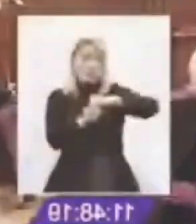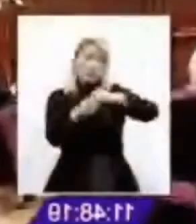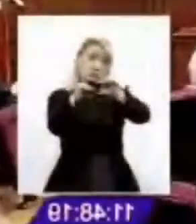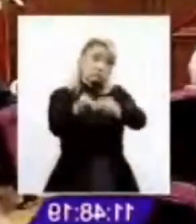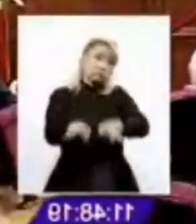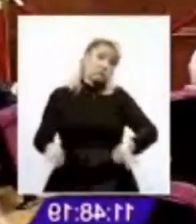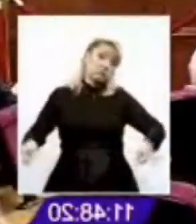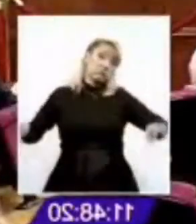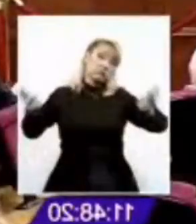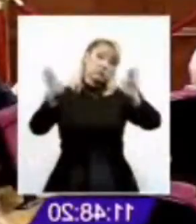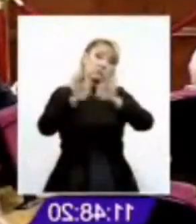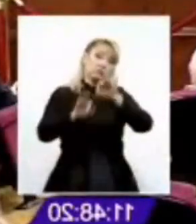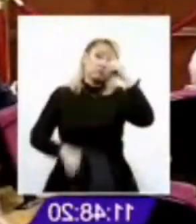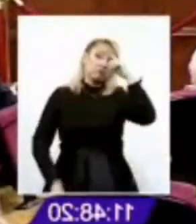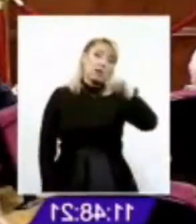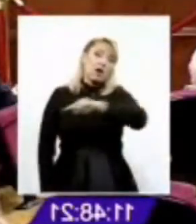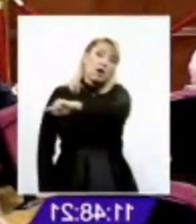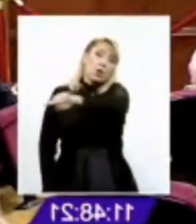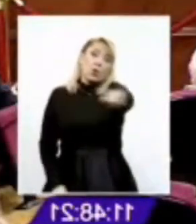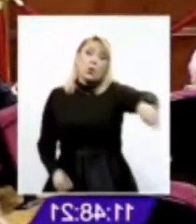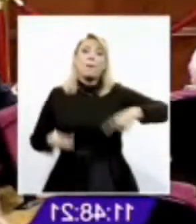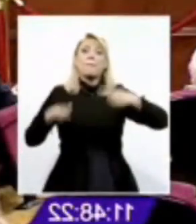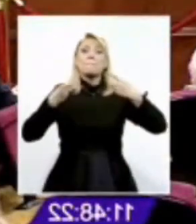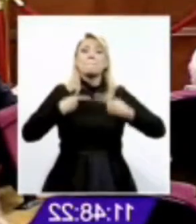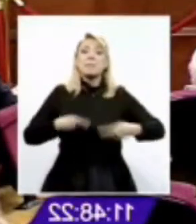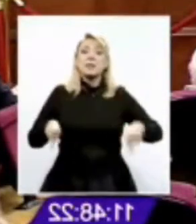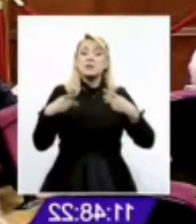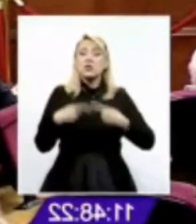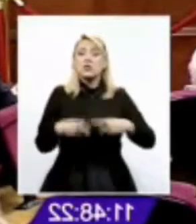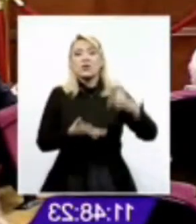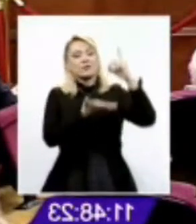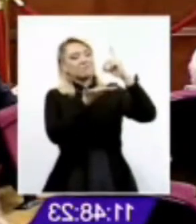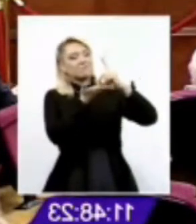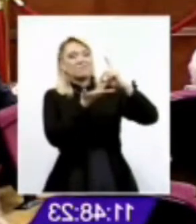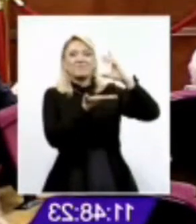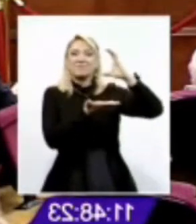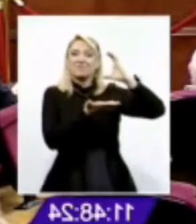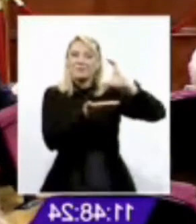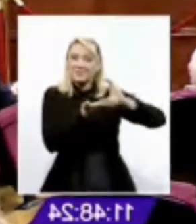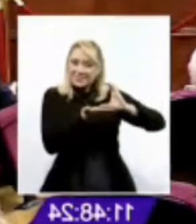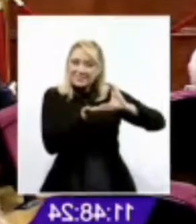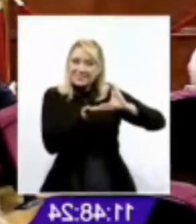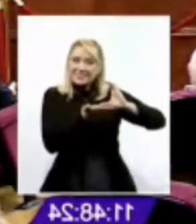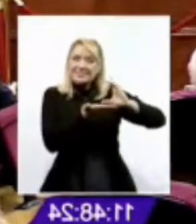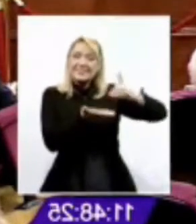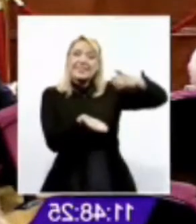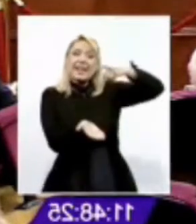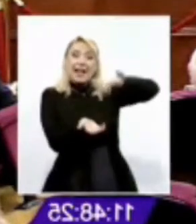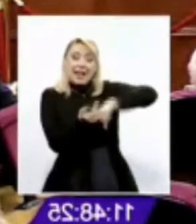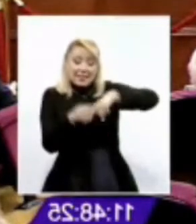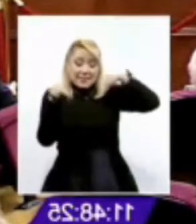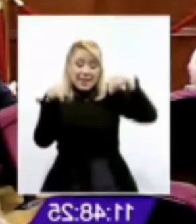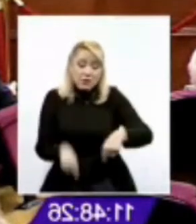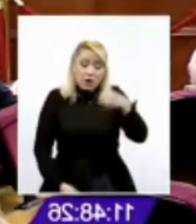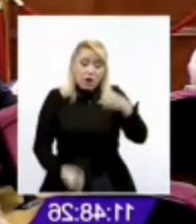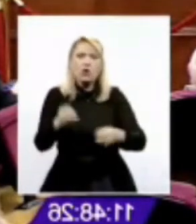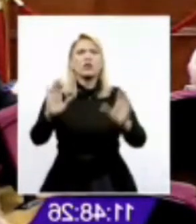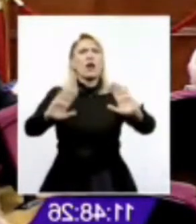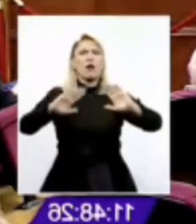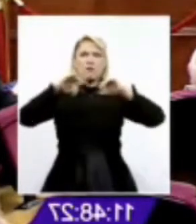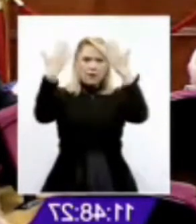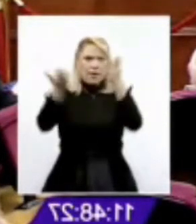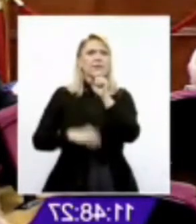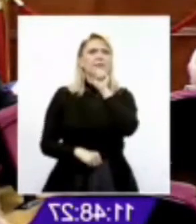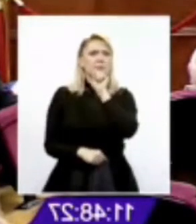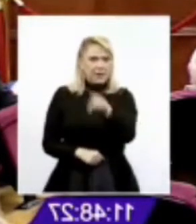Rodríguez Mondragón, el todavía magistrado presidente del Tribunal Electoral del Poder Judicial de la Federación. Por parte del gobierno